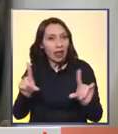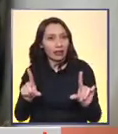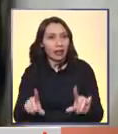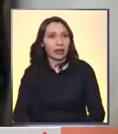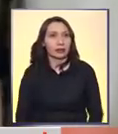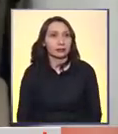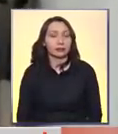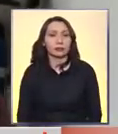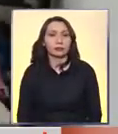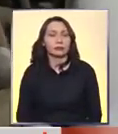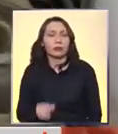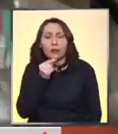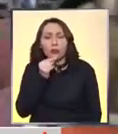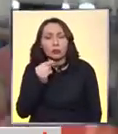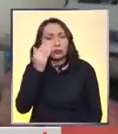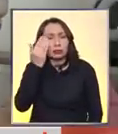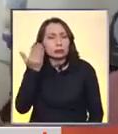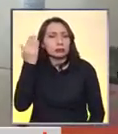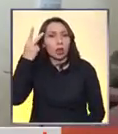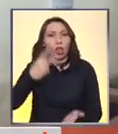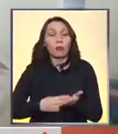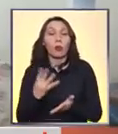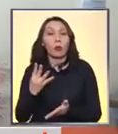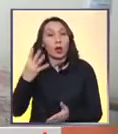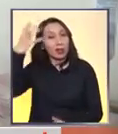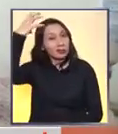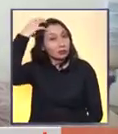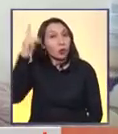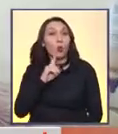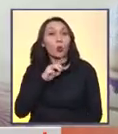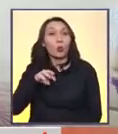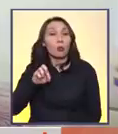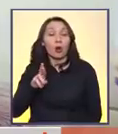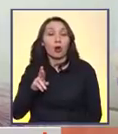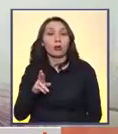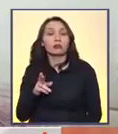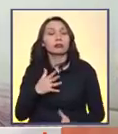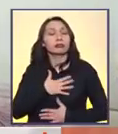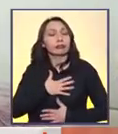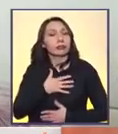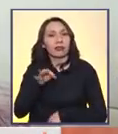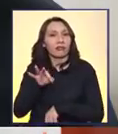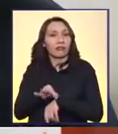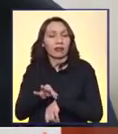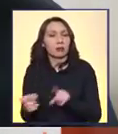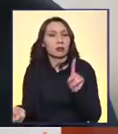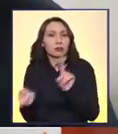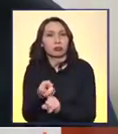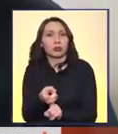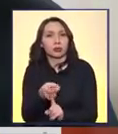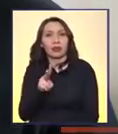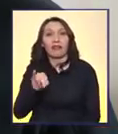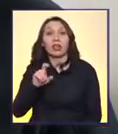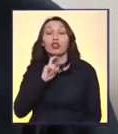Fue en cosa de días, en el 2004, un tumor cerebral se llevó la salud de la esposa de Víctor. Después de 14